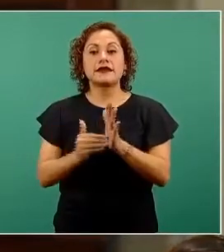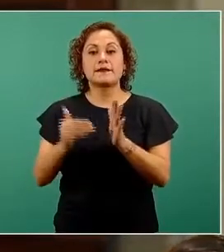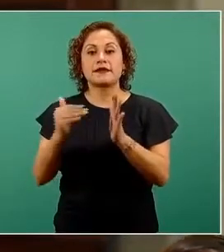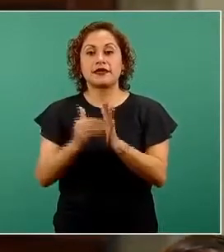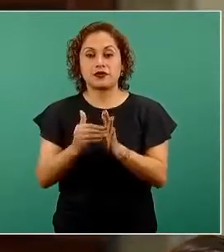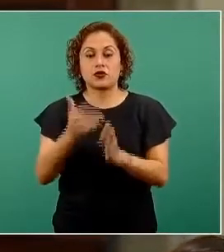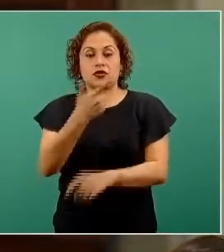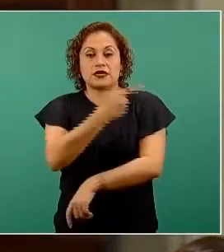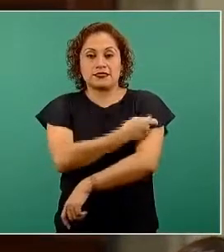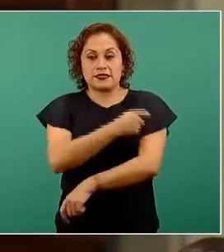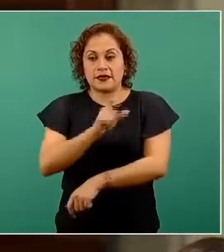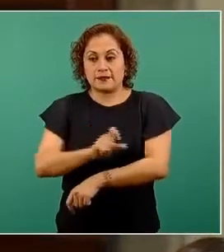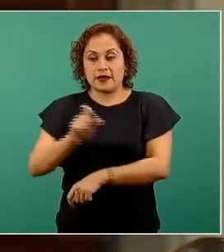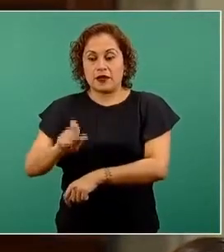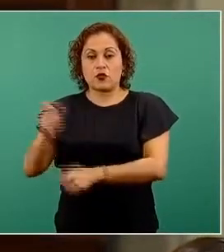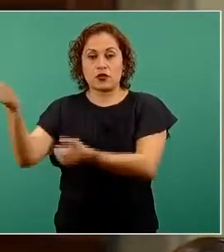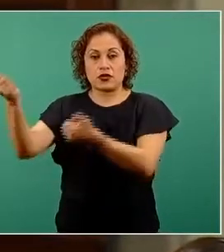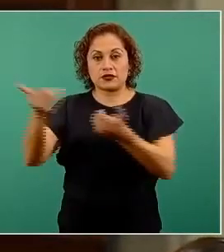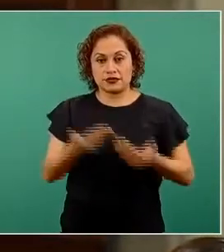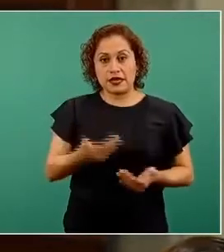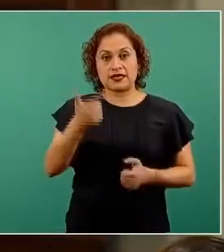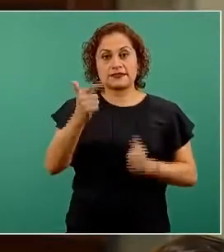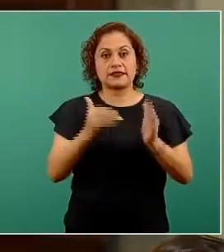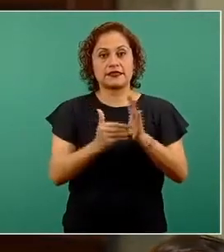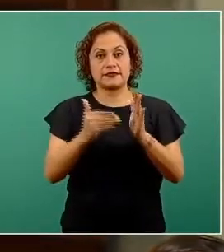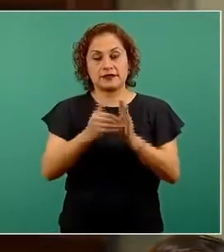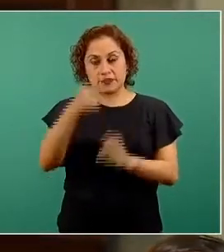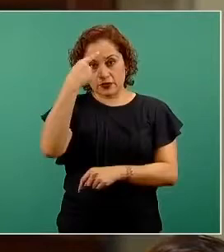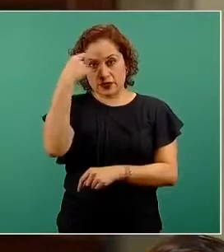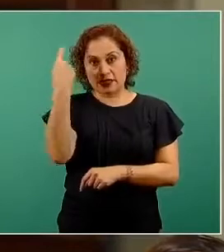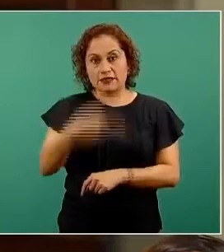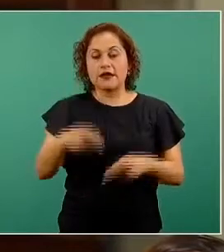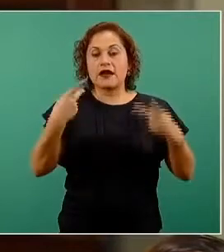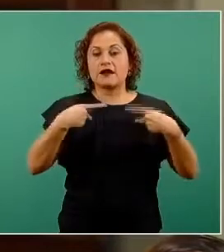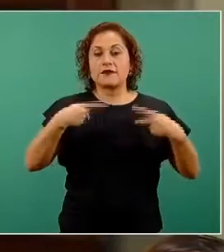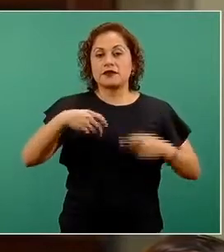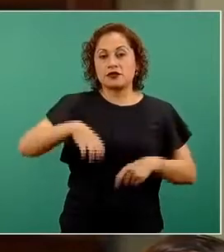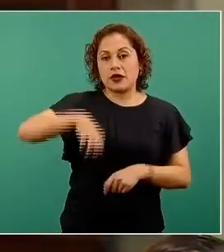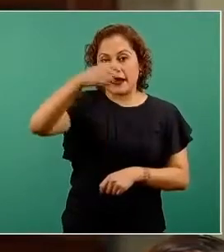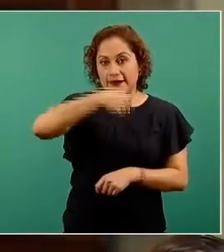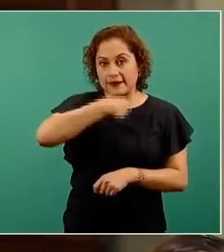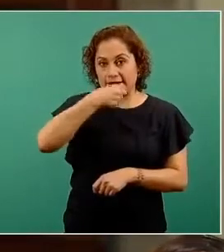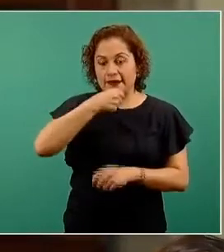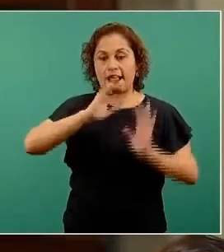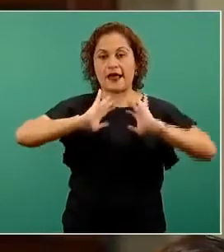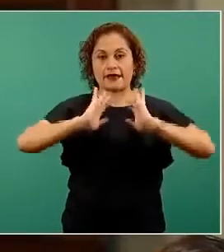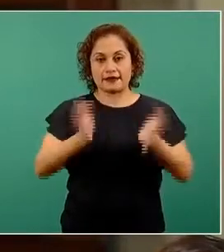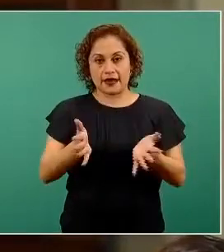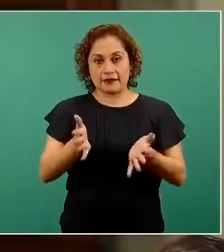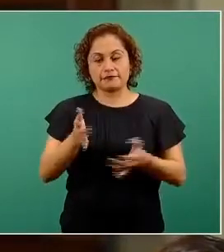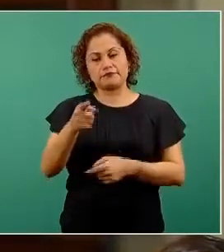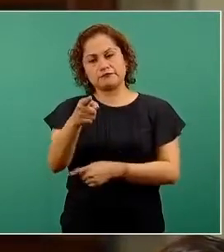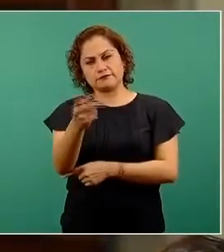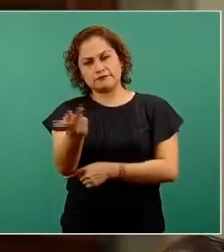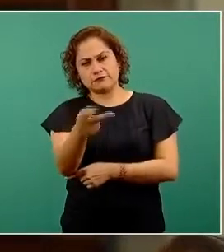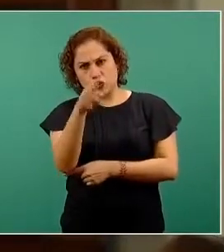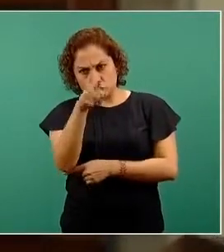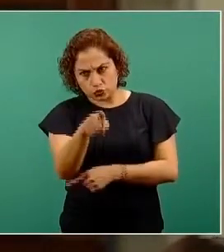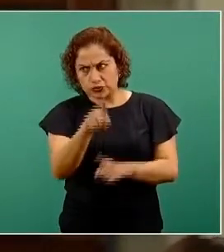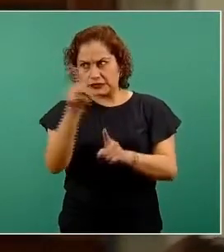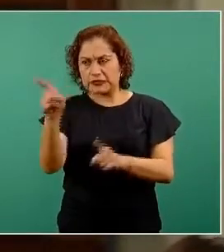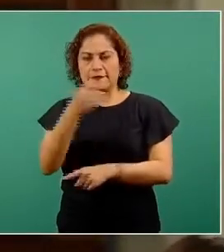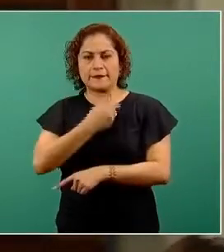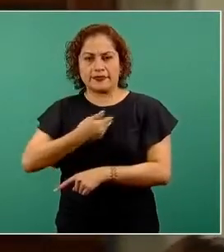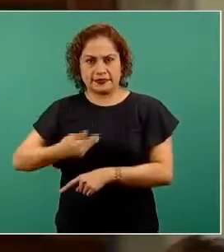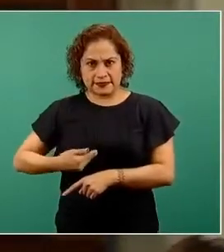COVID. 7 millones de ellas han sido aplicadas a personas mayores de 60 años. Usted y el presidente de la República han